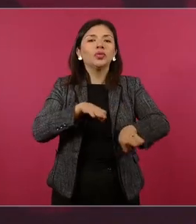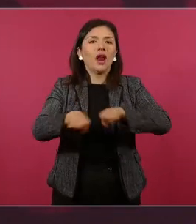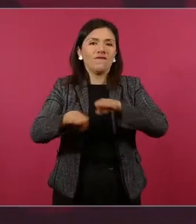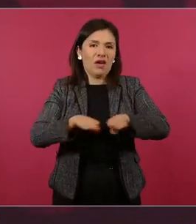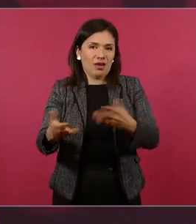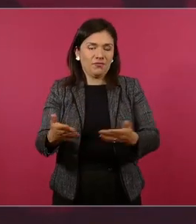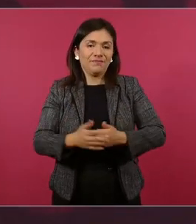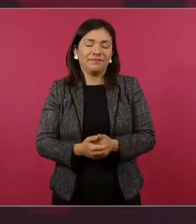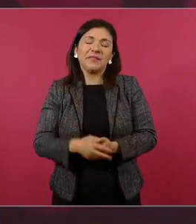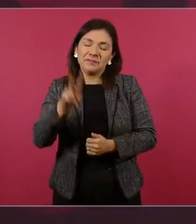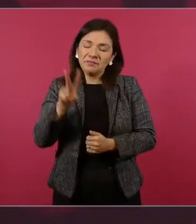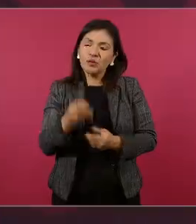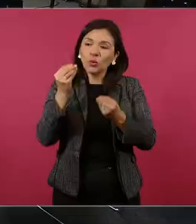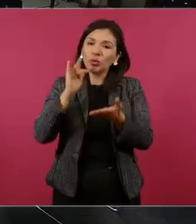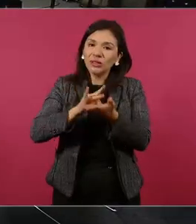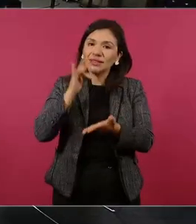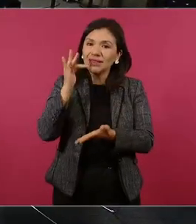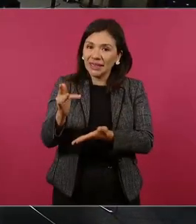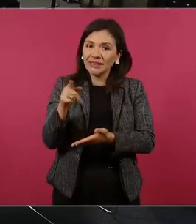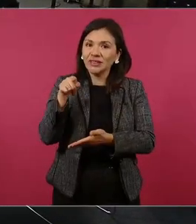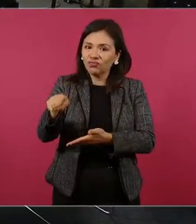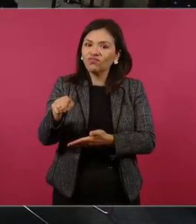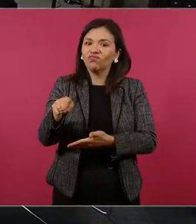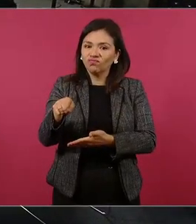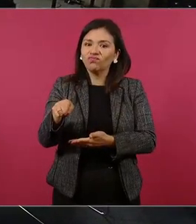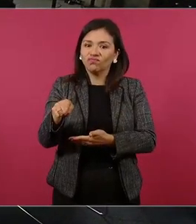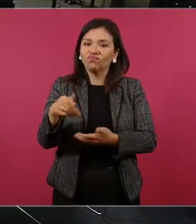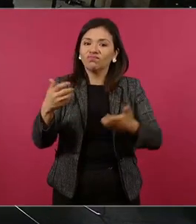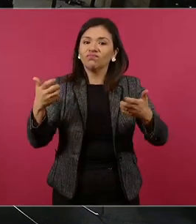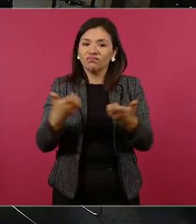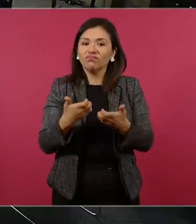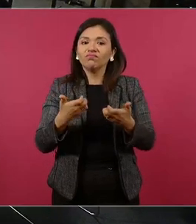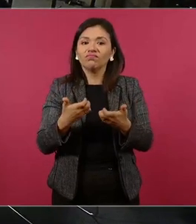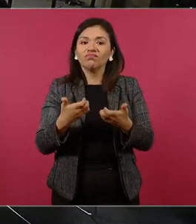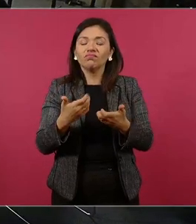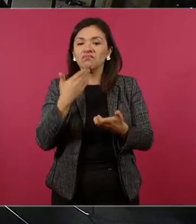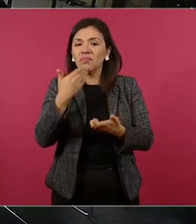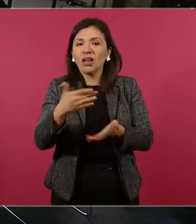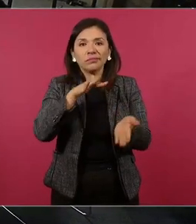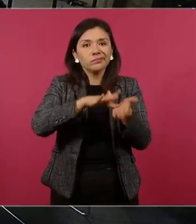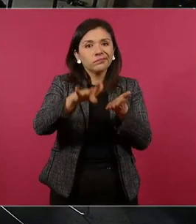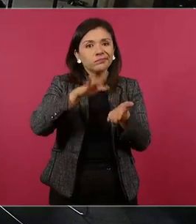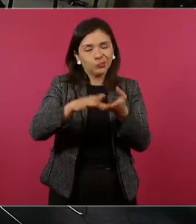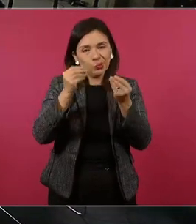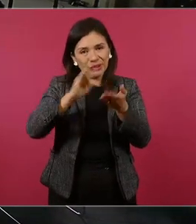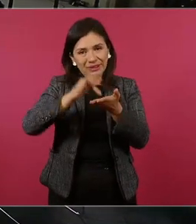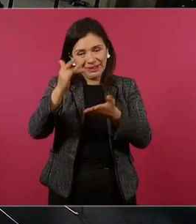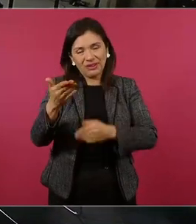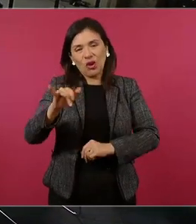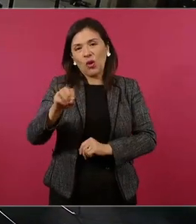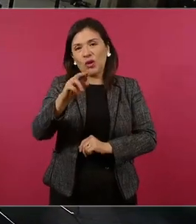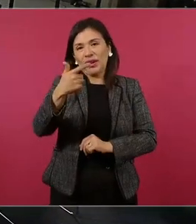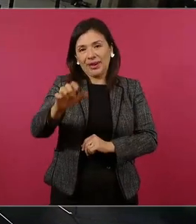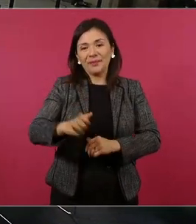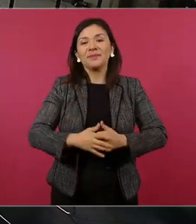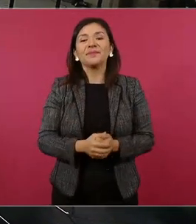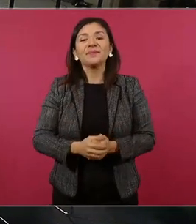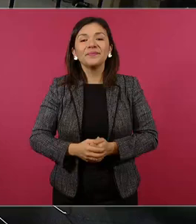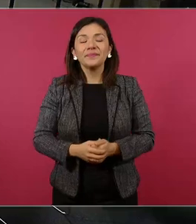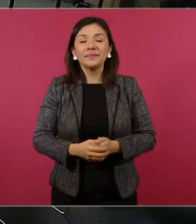y agradecerle mucho por todo su su su apoyo a Jorge